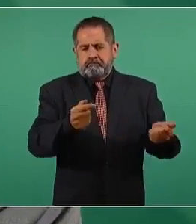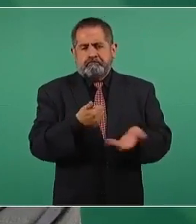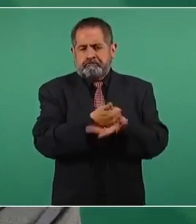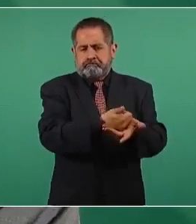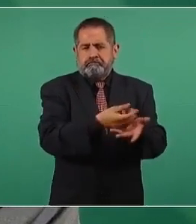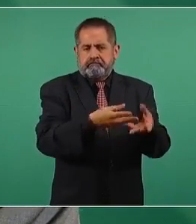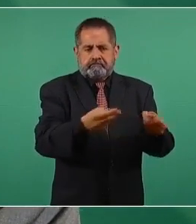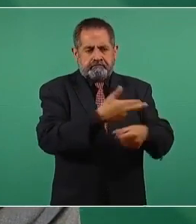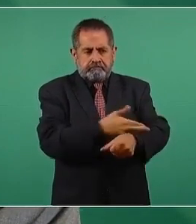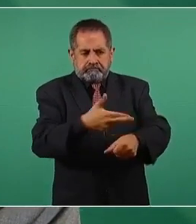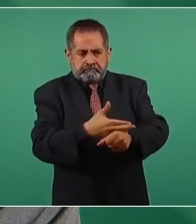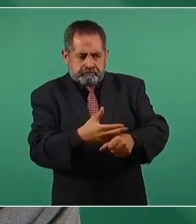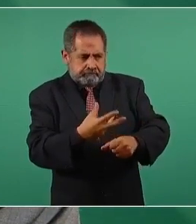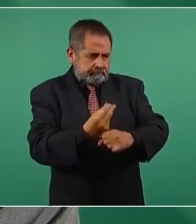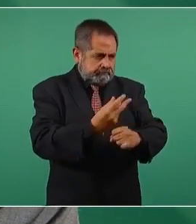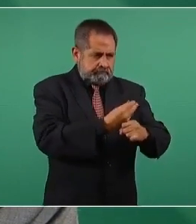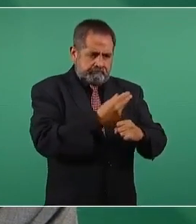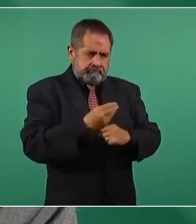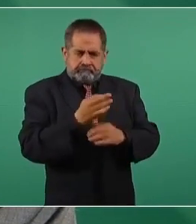atendiendo el problema.